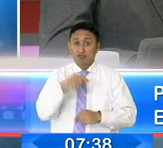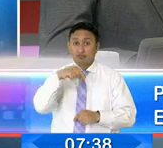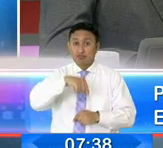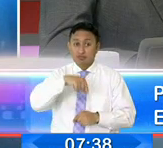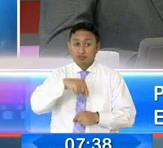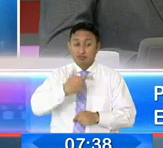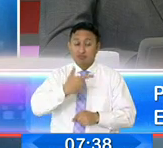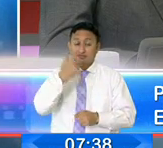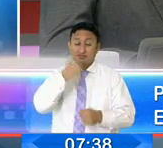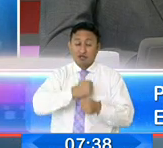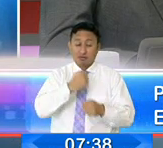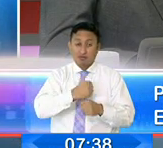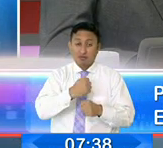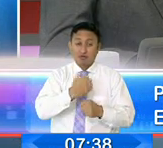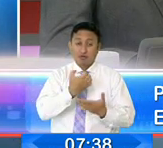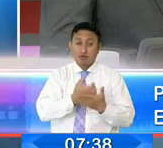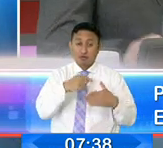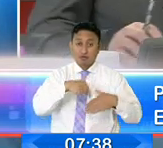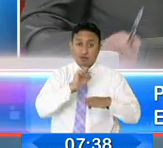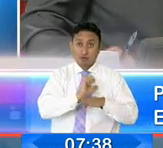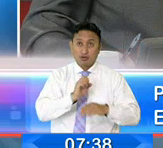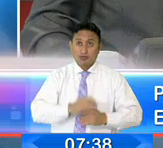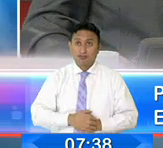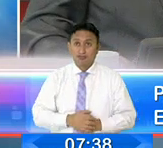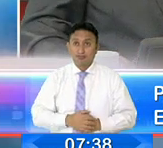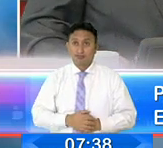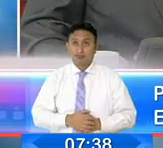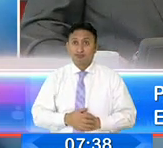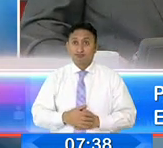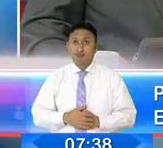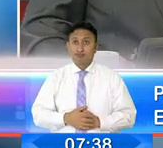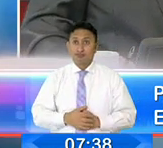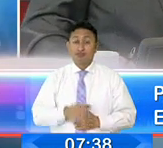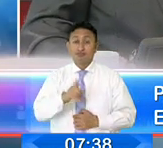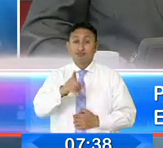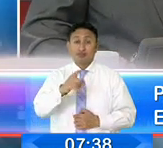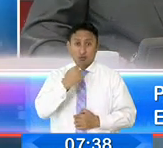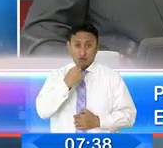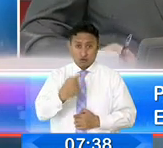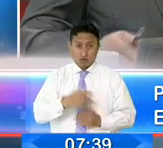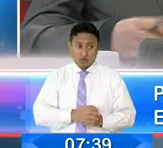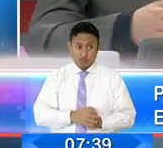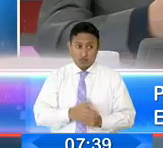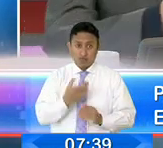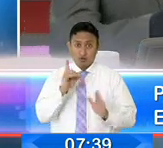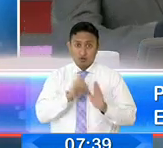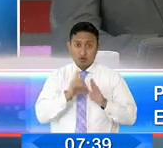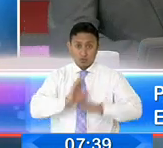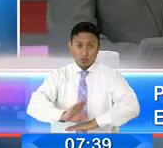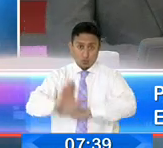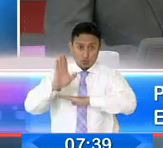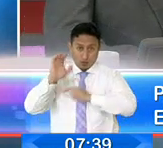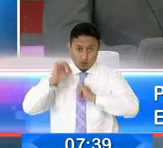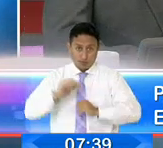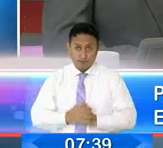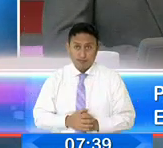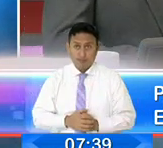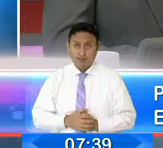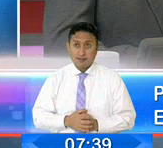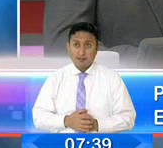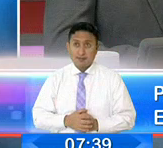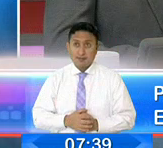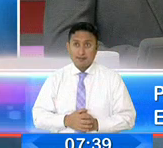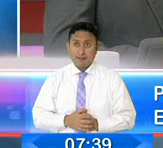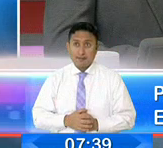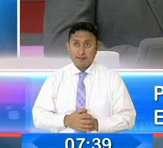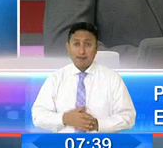los empleos y la economía en nuestro país. Usted habla de una declaración juramentada, pues, de que hagan los candidatos, asambleísta.